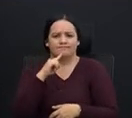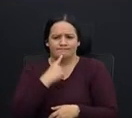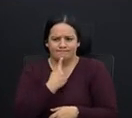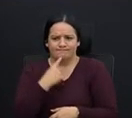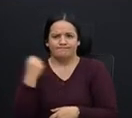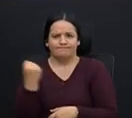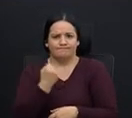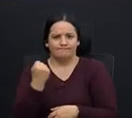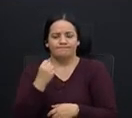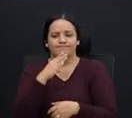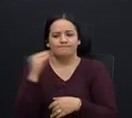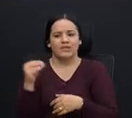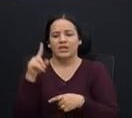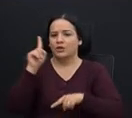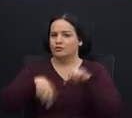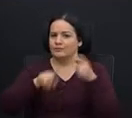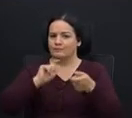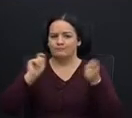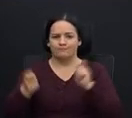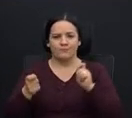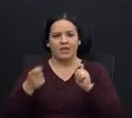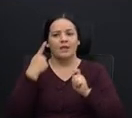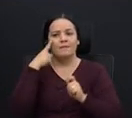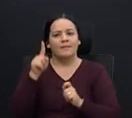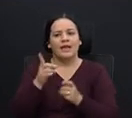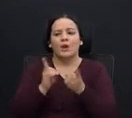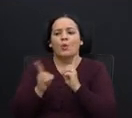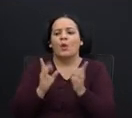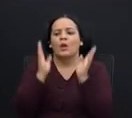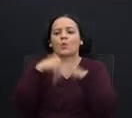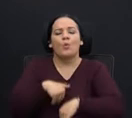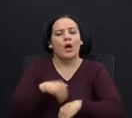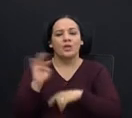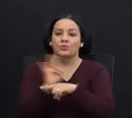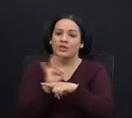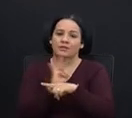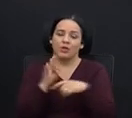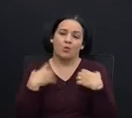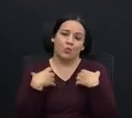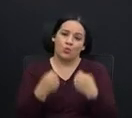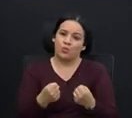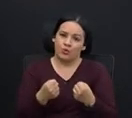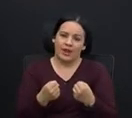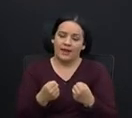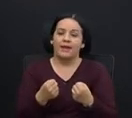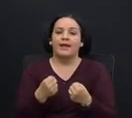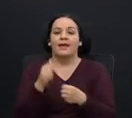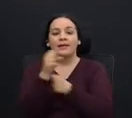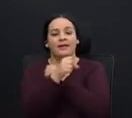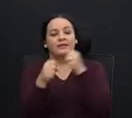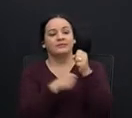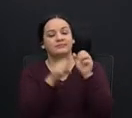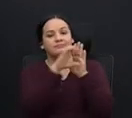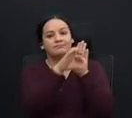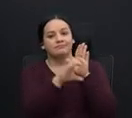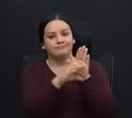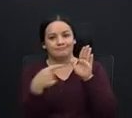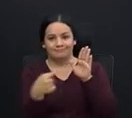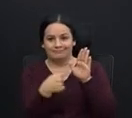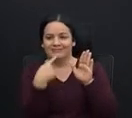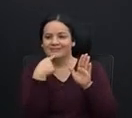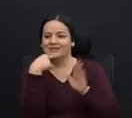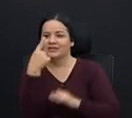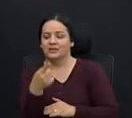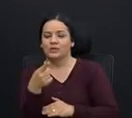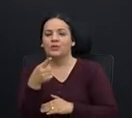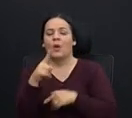e irreversible, para lo cual no existe tratamiento curativo. La Sala Constitucional ha indicado que procede el